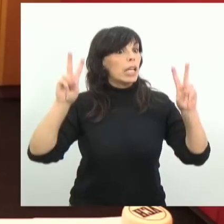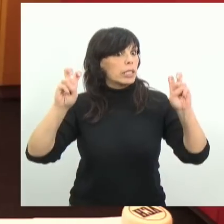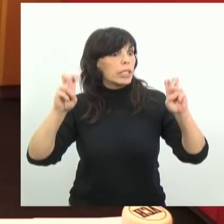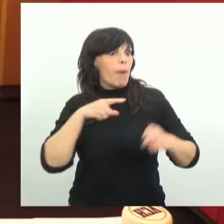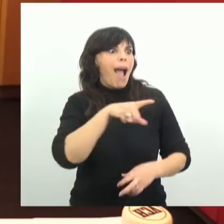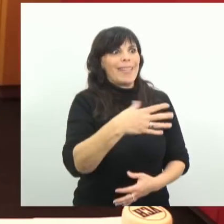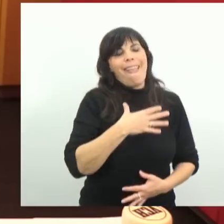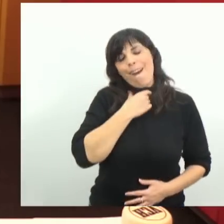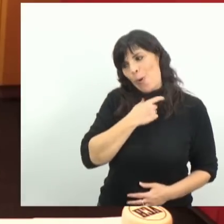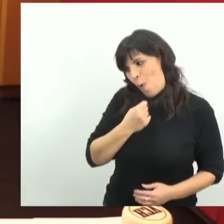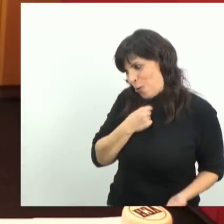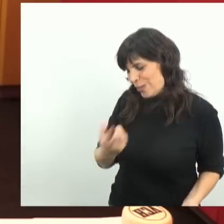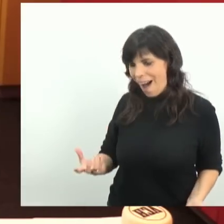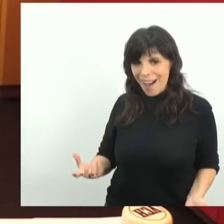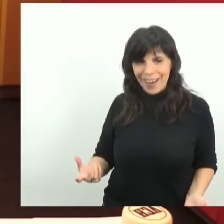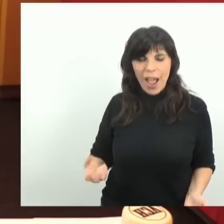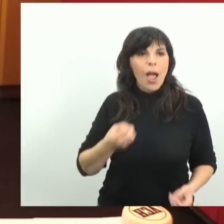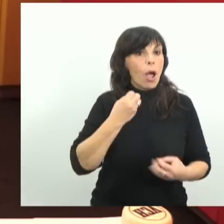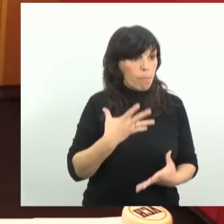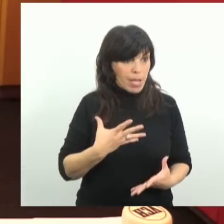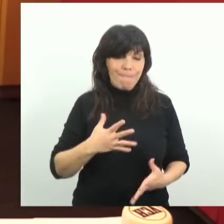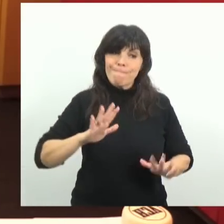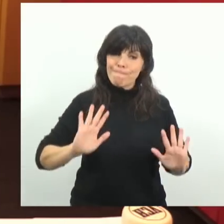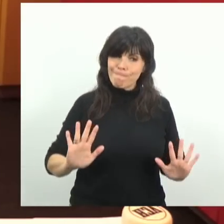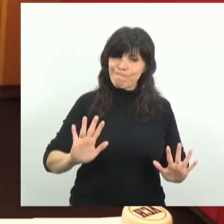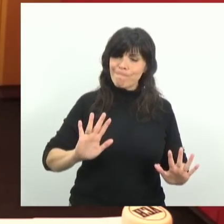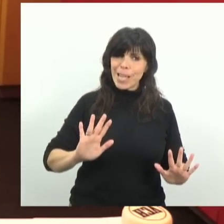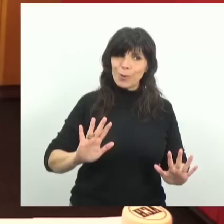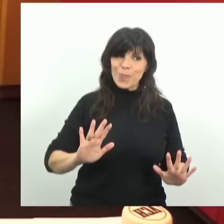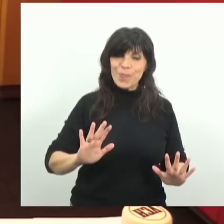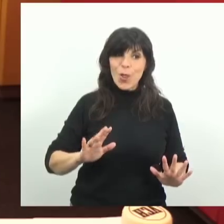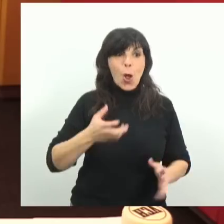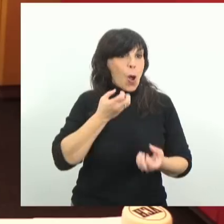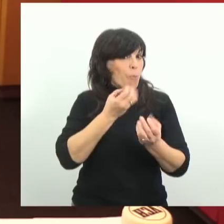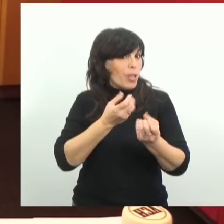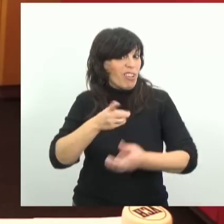También. Pero una transformación no viene por una prédica.